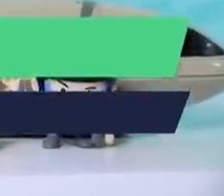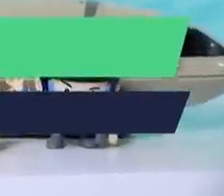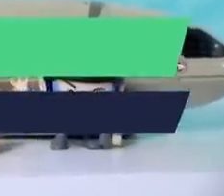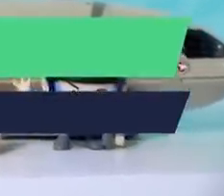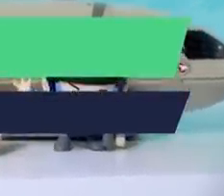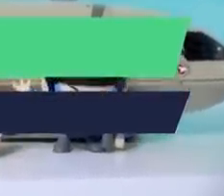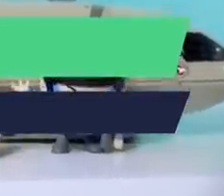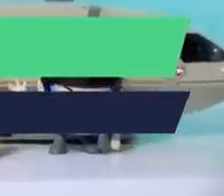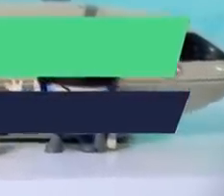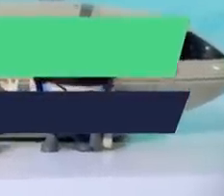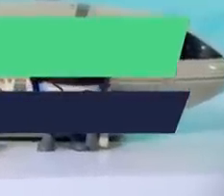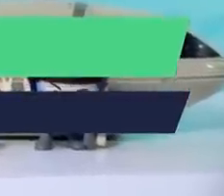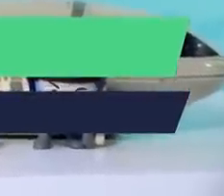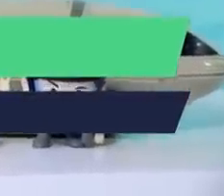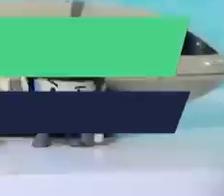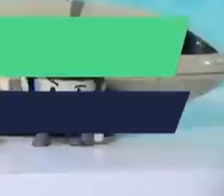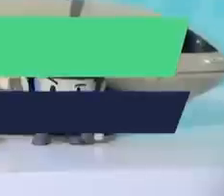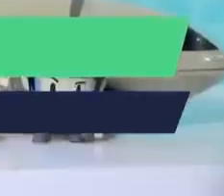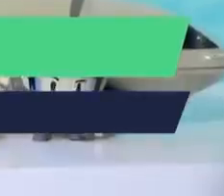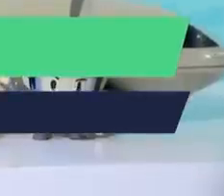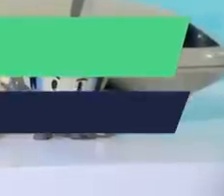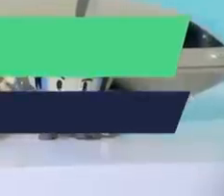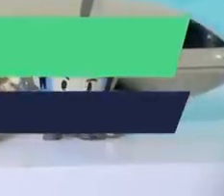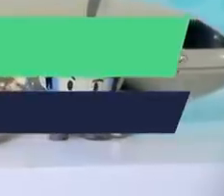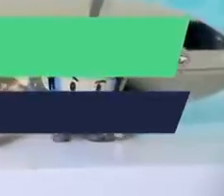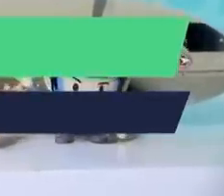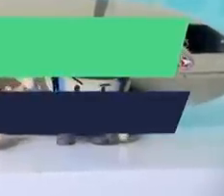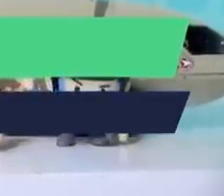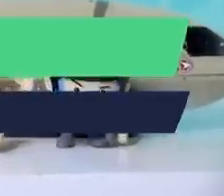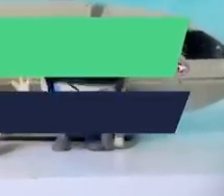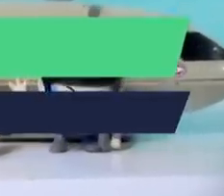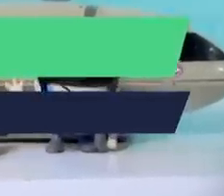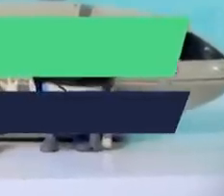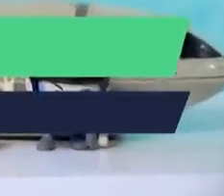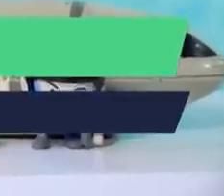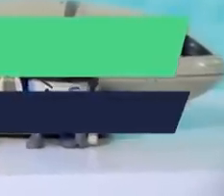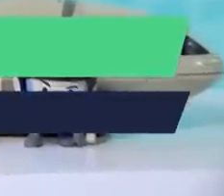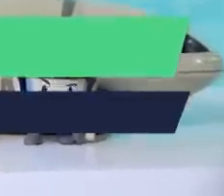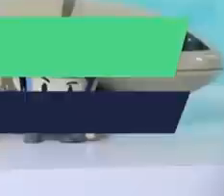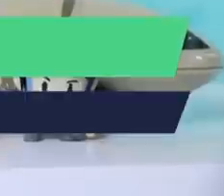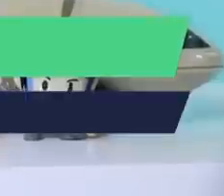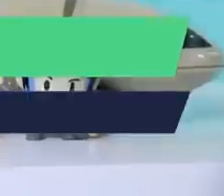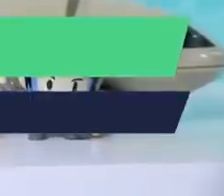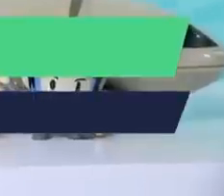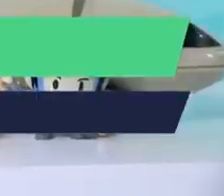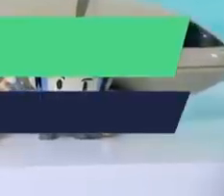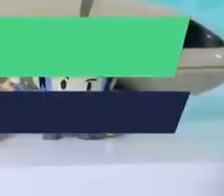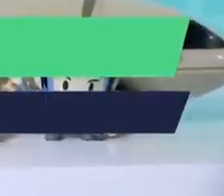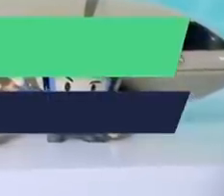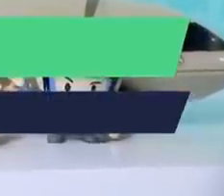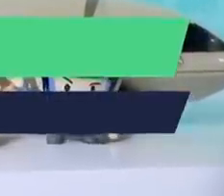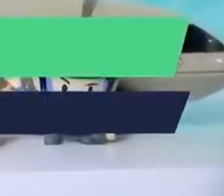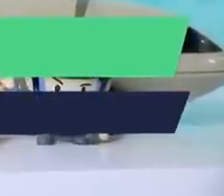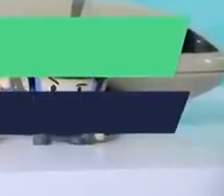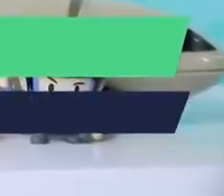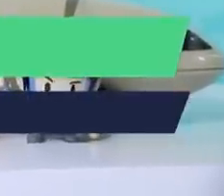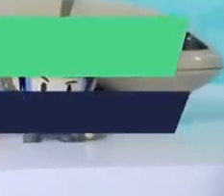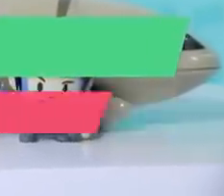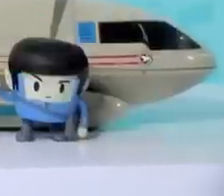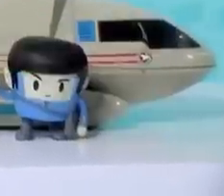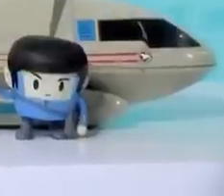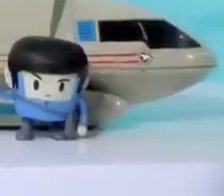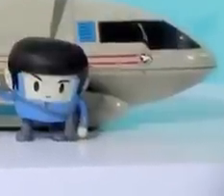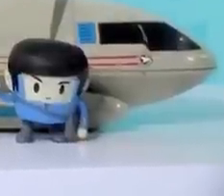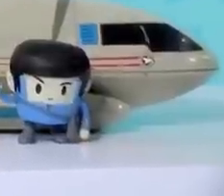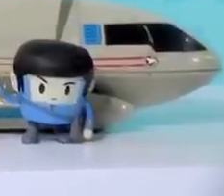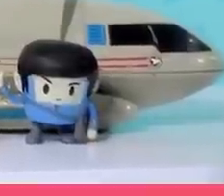fantasía, los juegos y más. ¿Dónde? Acá, en Esdrújula TV, Perdidos en el Éter, Visiotron, transmisiones digitales